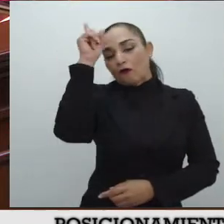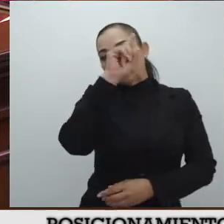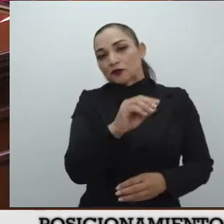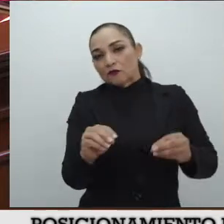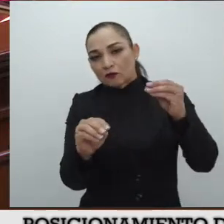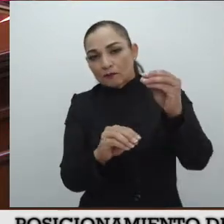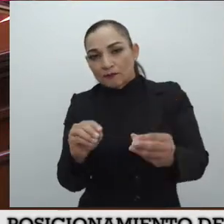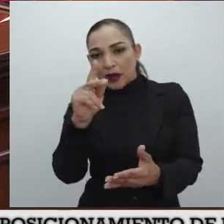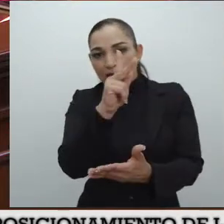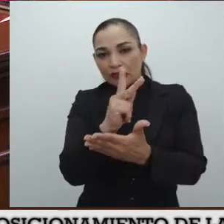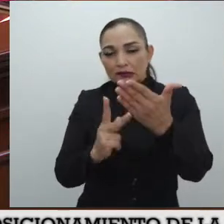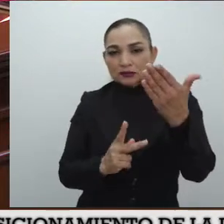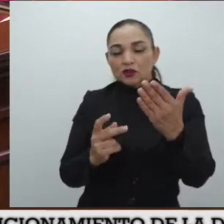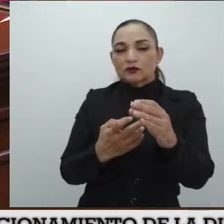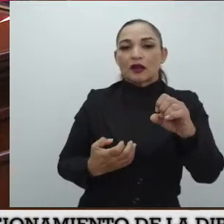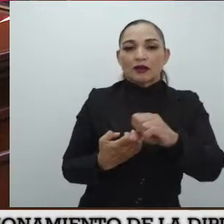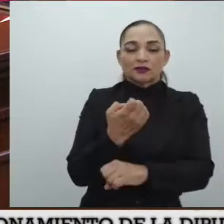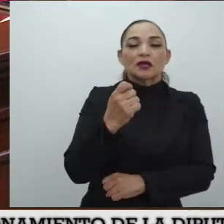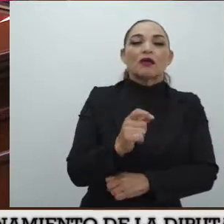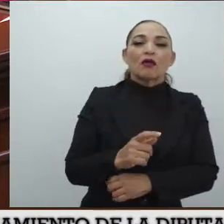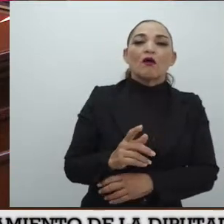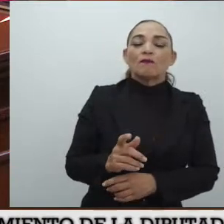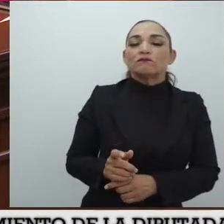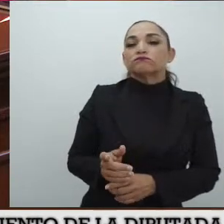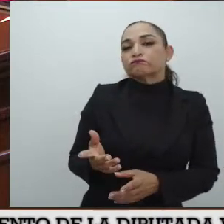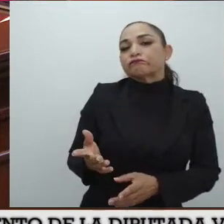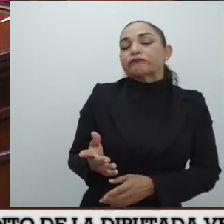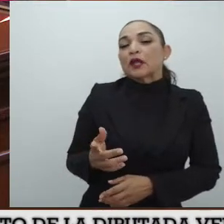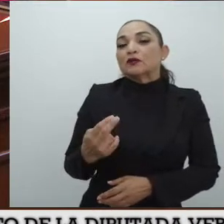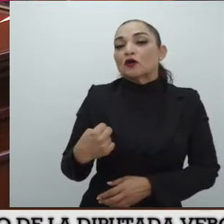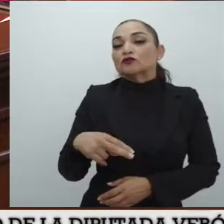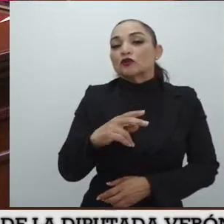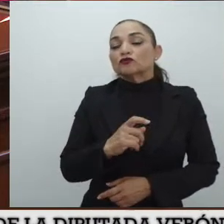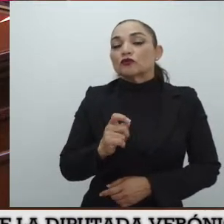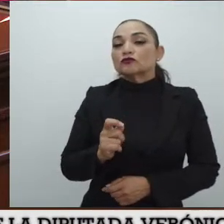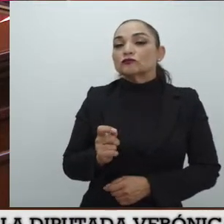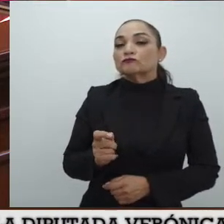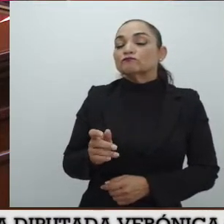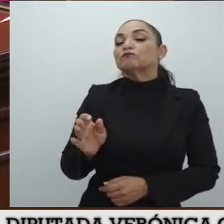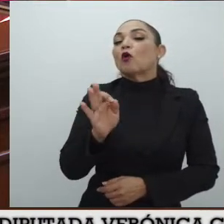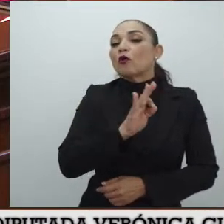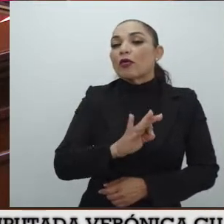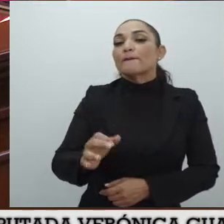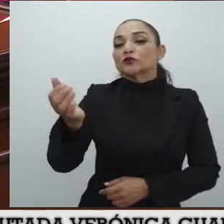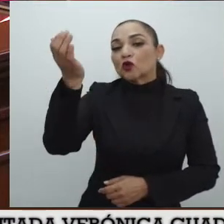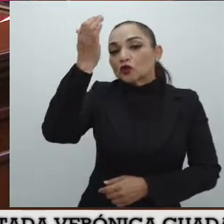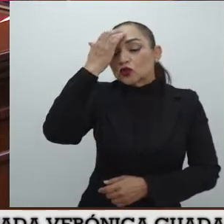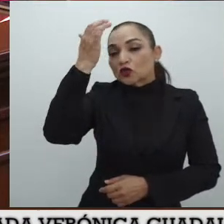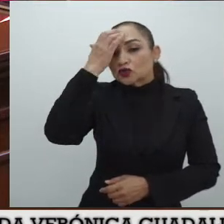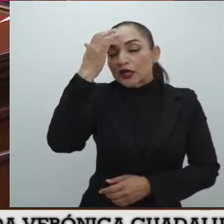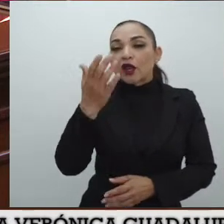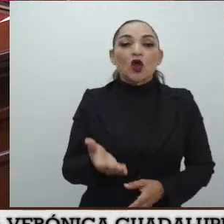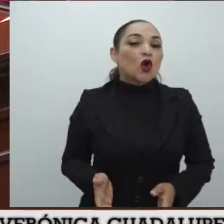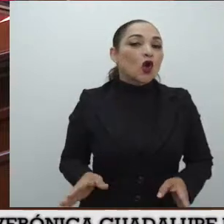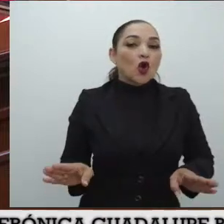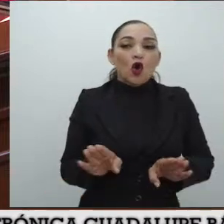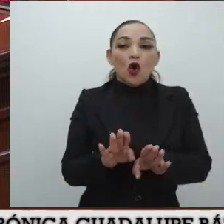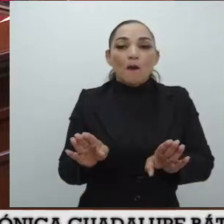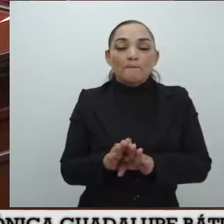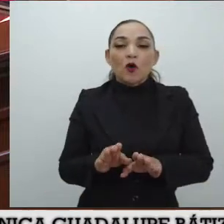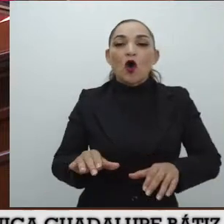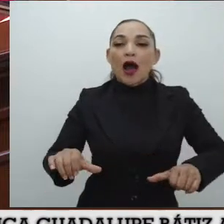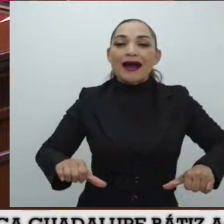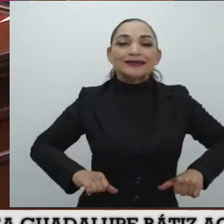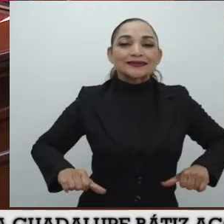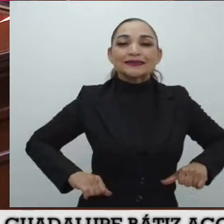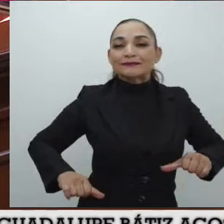Estado nos permite dotarnos de la ruta de acciones que serán abordadas por cada una